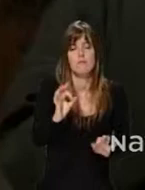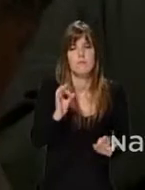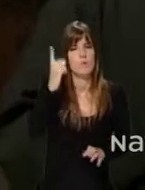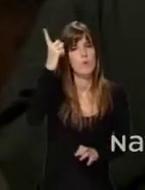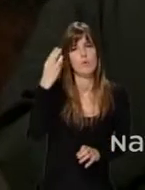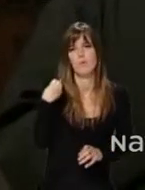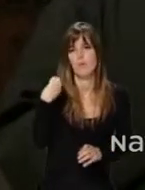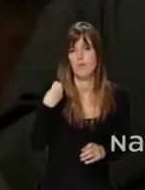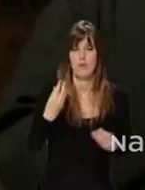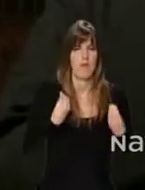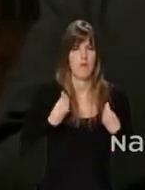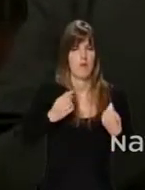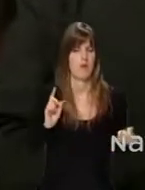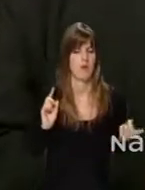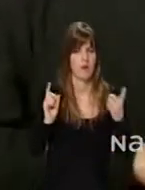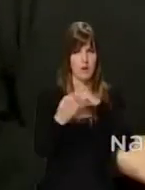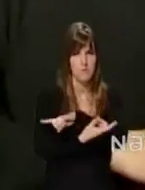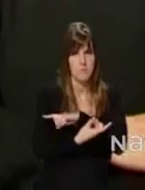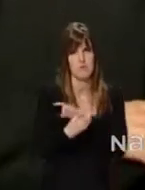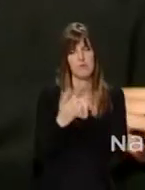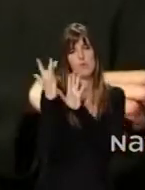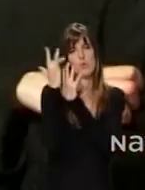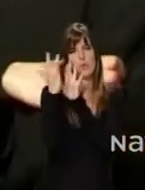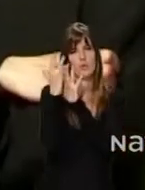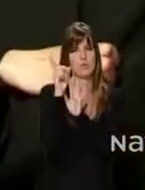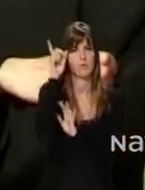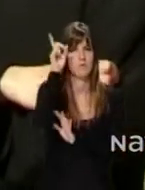una relación con Él y